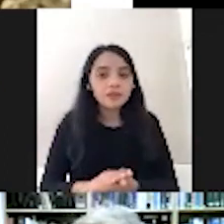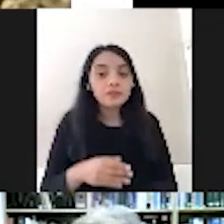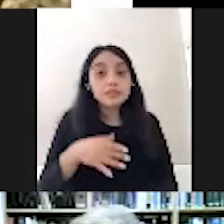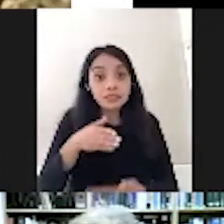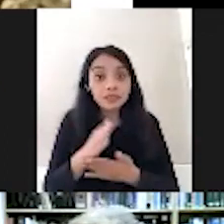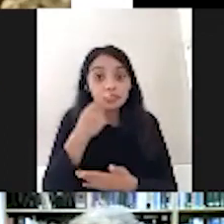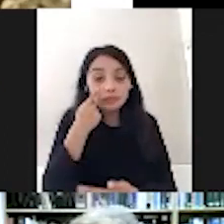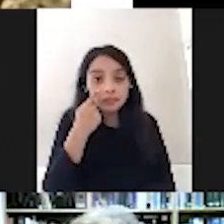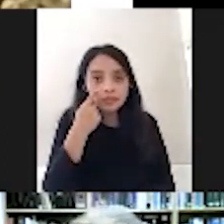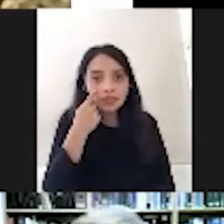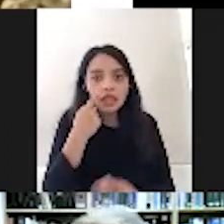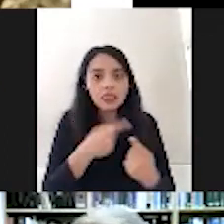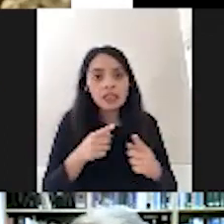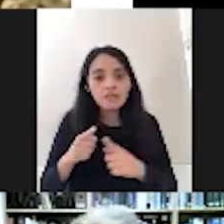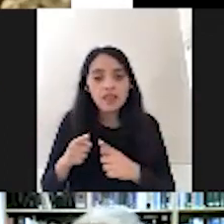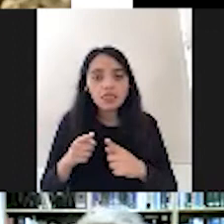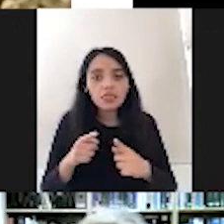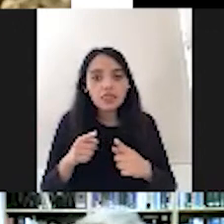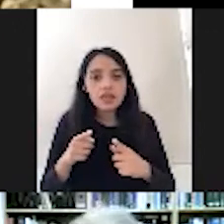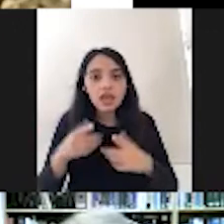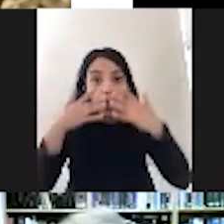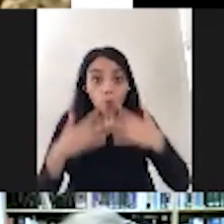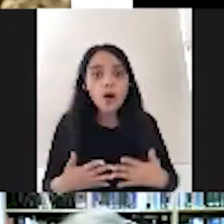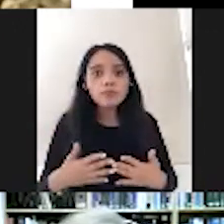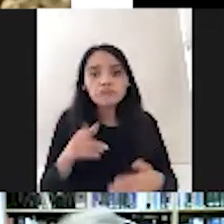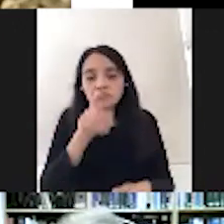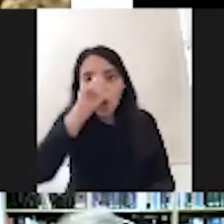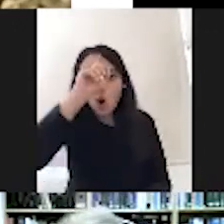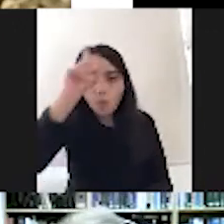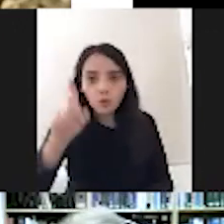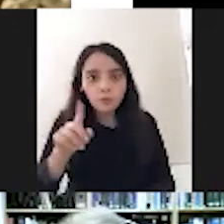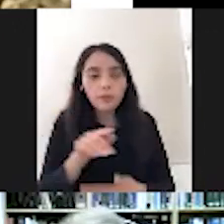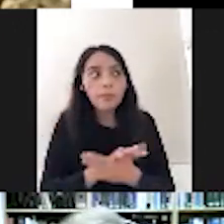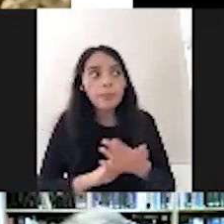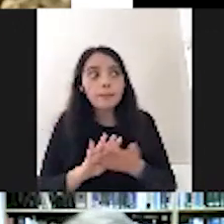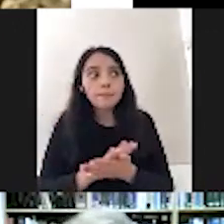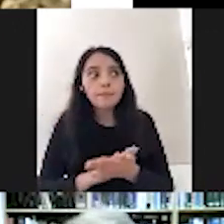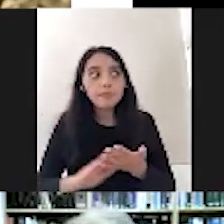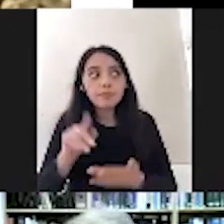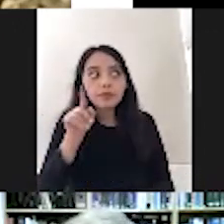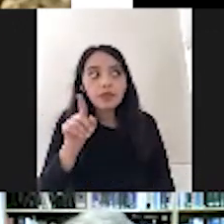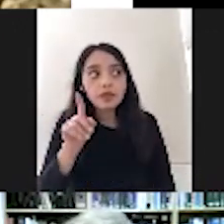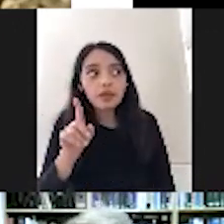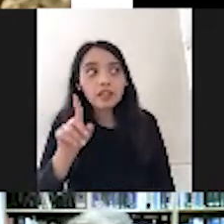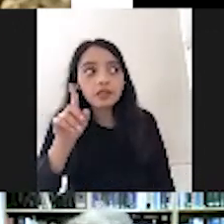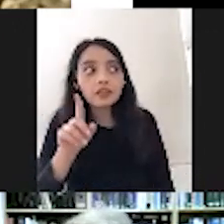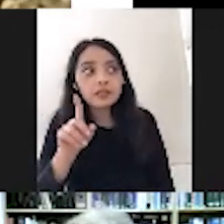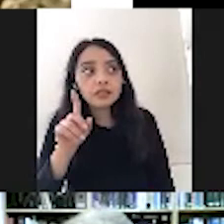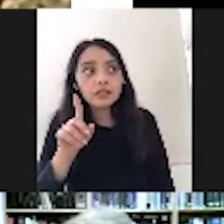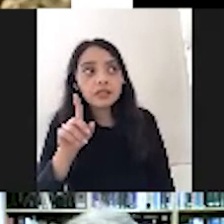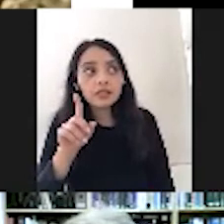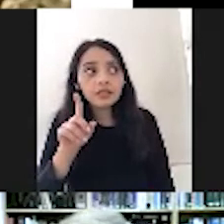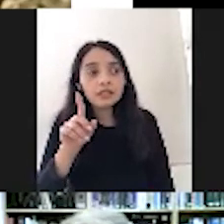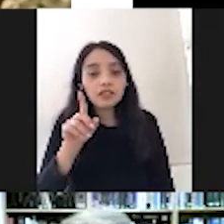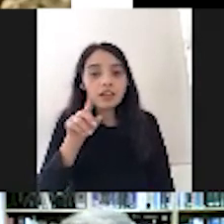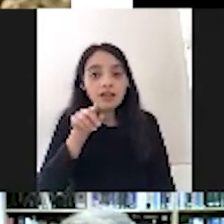en los distintos organismos, ve que es algo muy común. Aquí arriba a la izquierda ven una foto de una rata que mueve los bigotes.